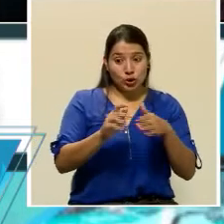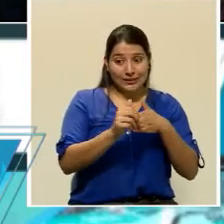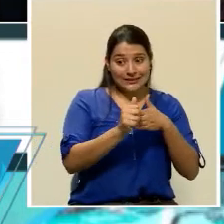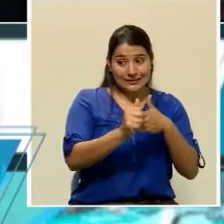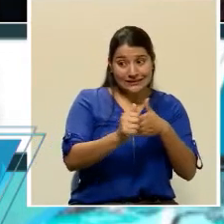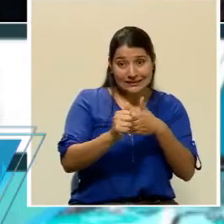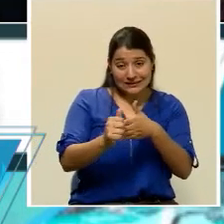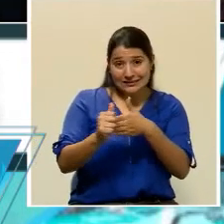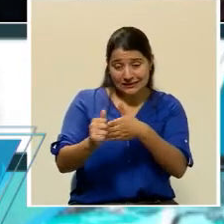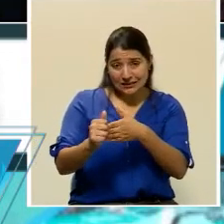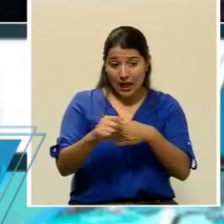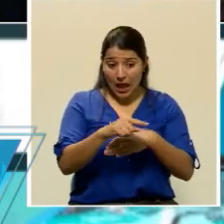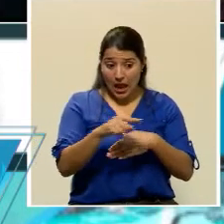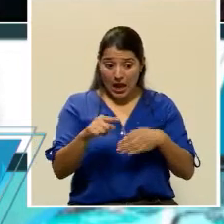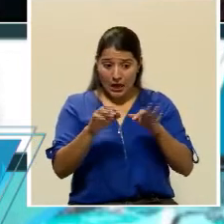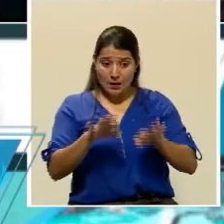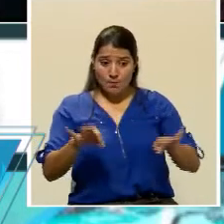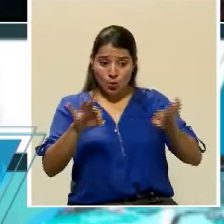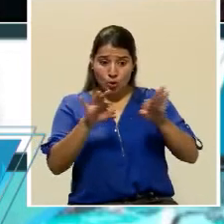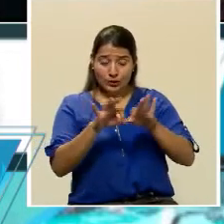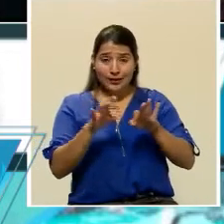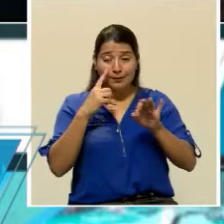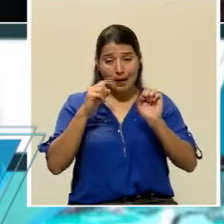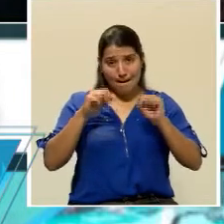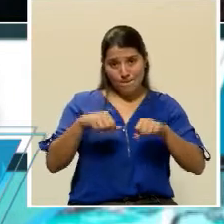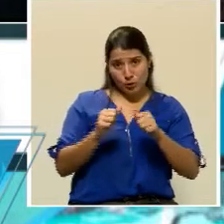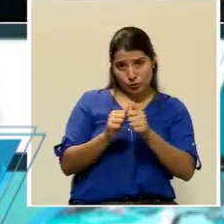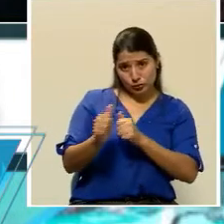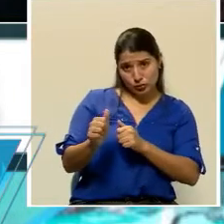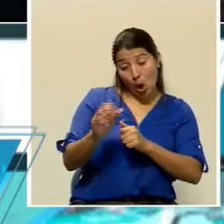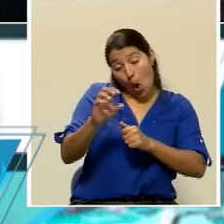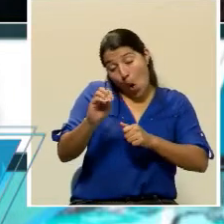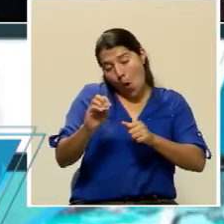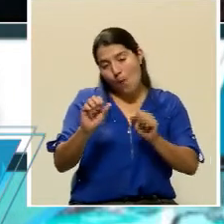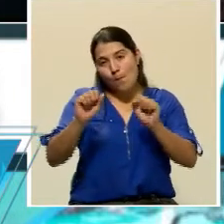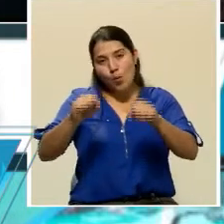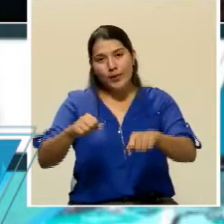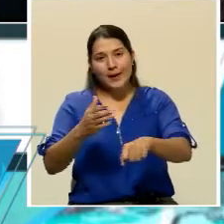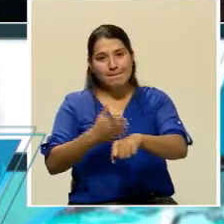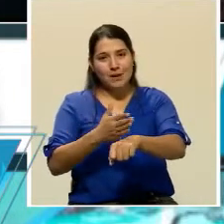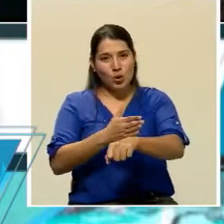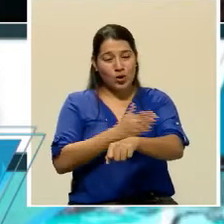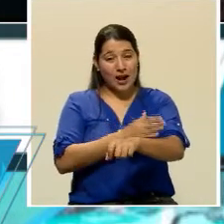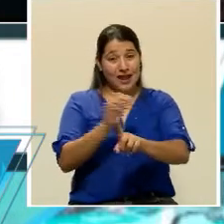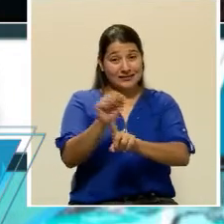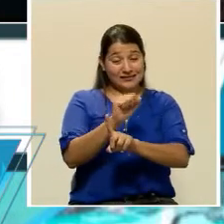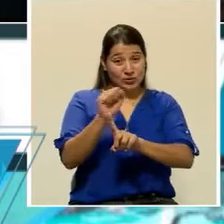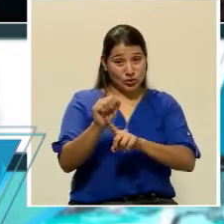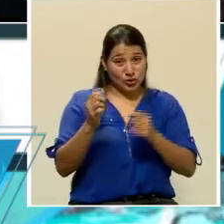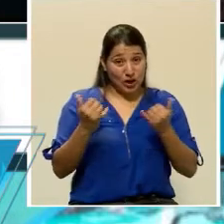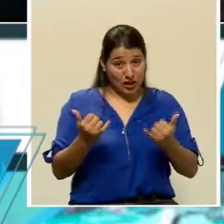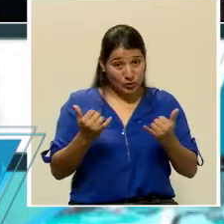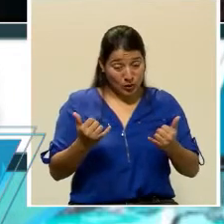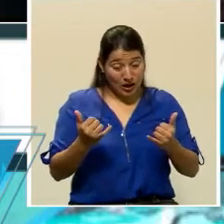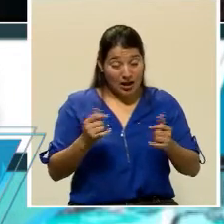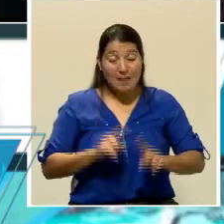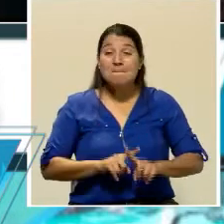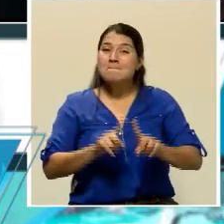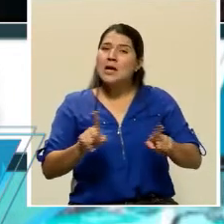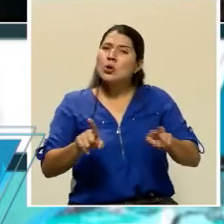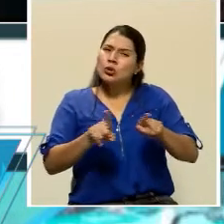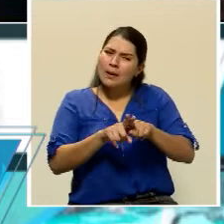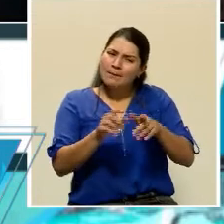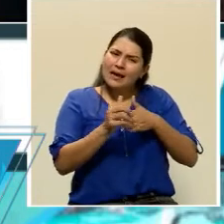salir bien o por lo menos mejor de esta coyuntura, pero también para